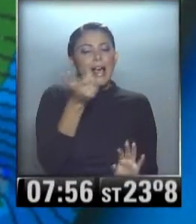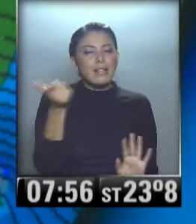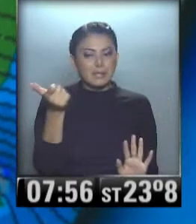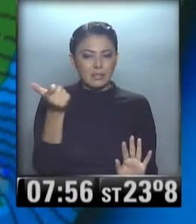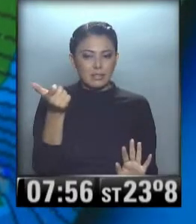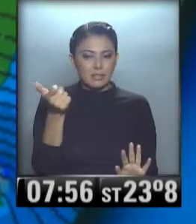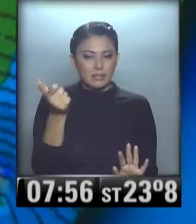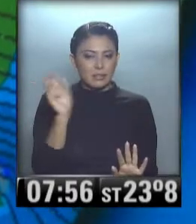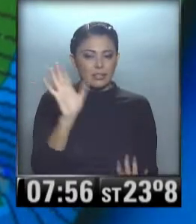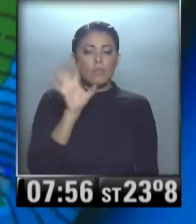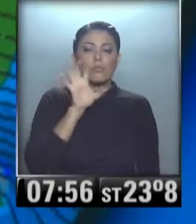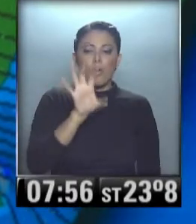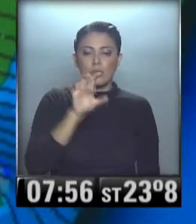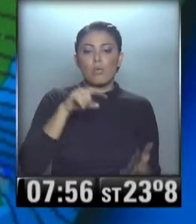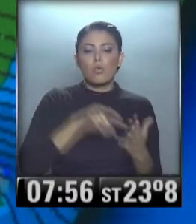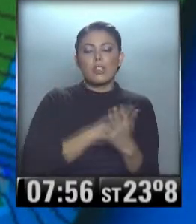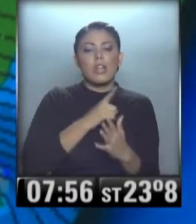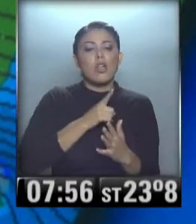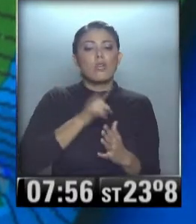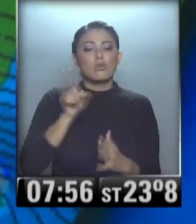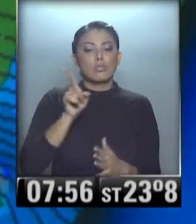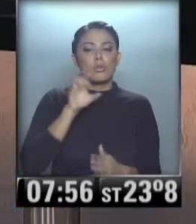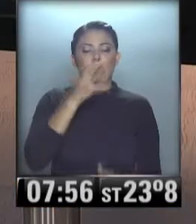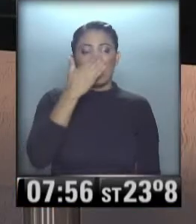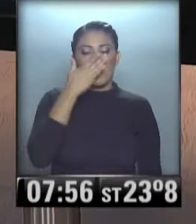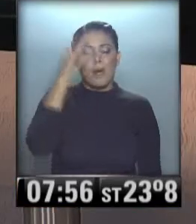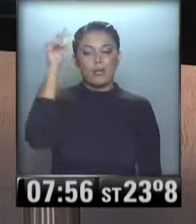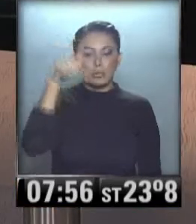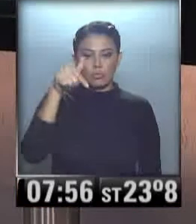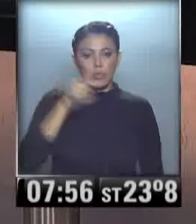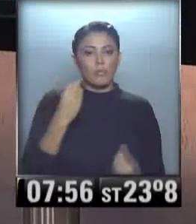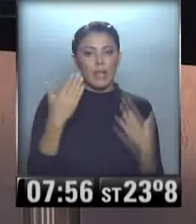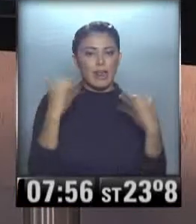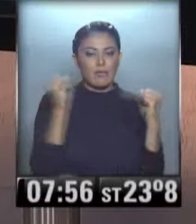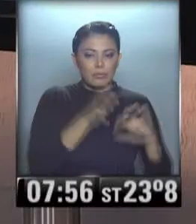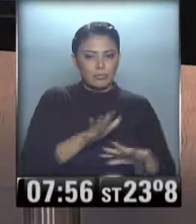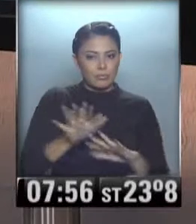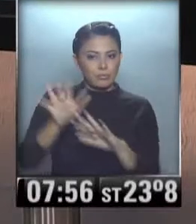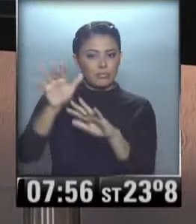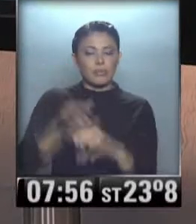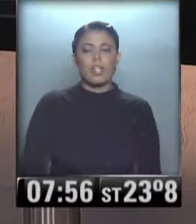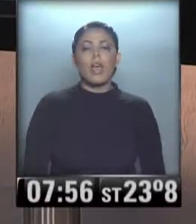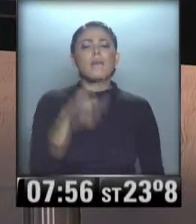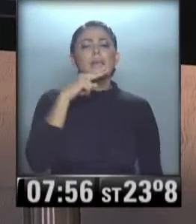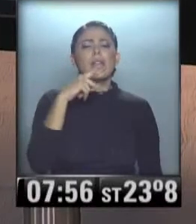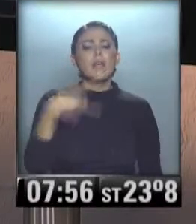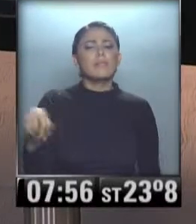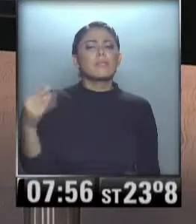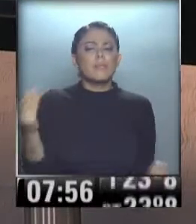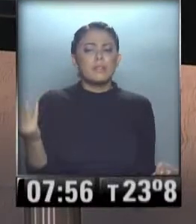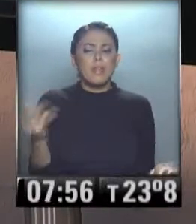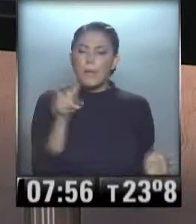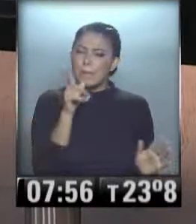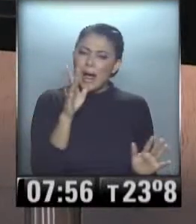norte de la provincia de Buenos Aires, sur de Córdoba. Viernes, ¿Qué pasa el viernes?